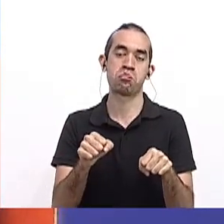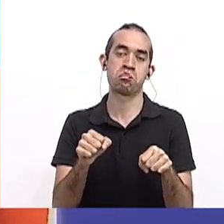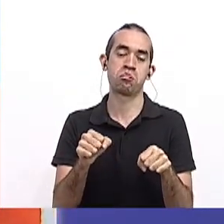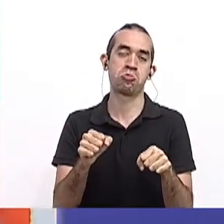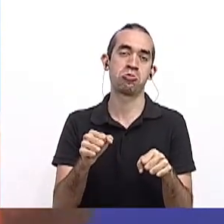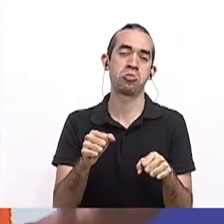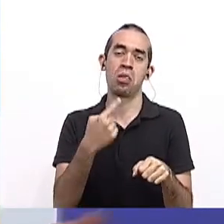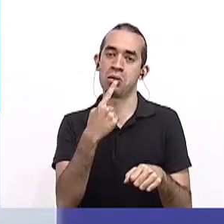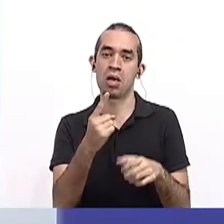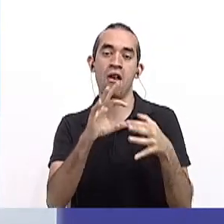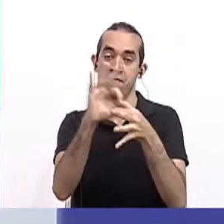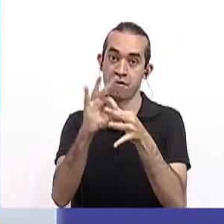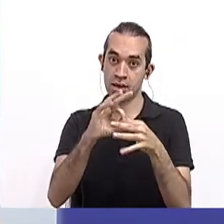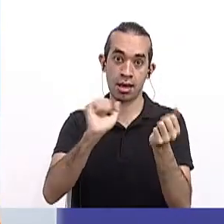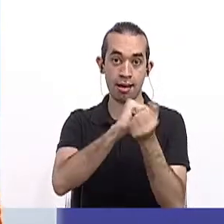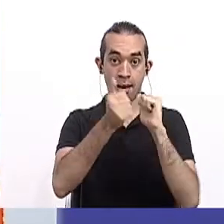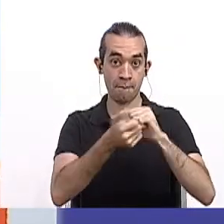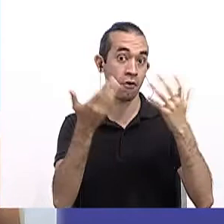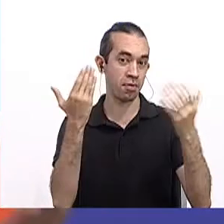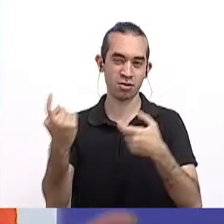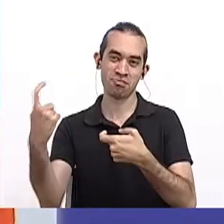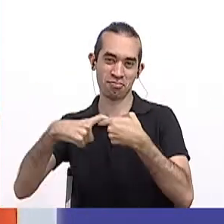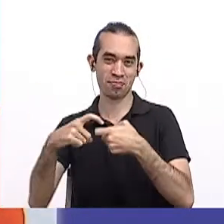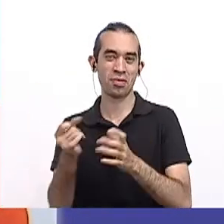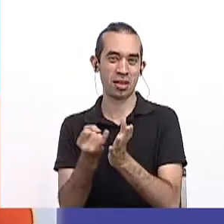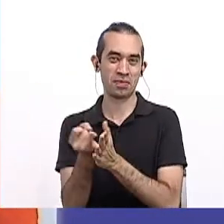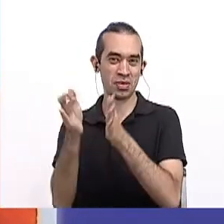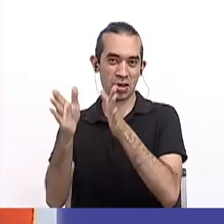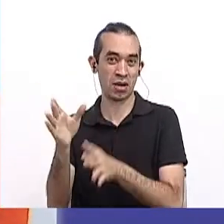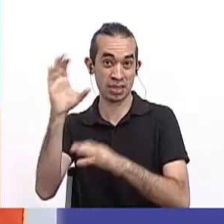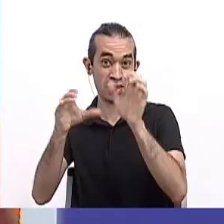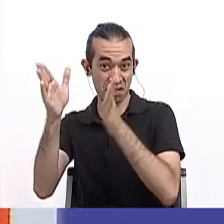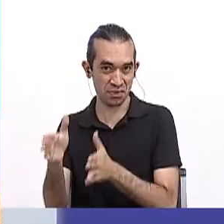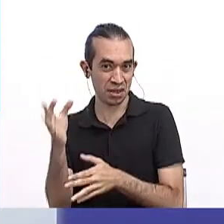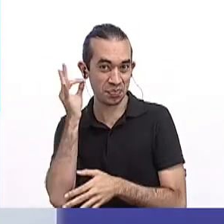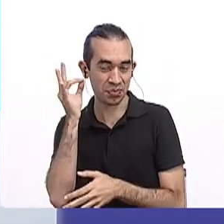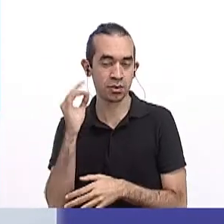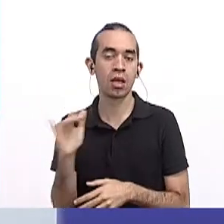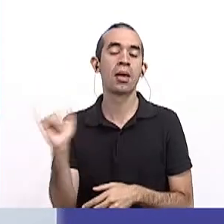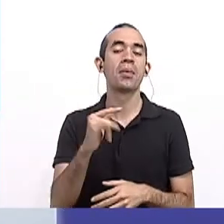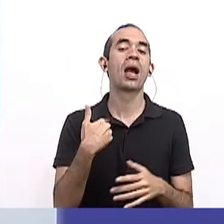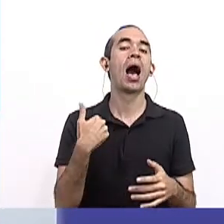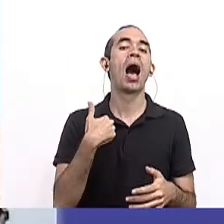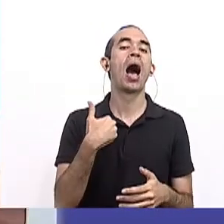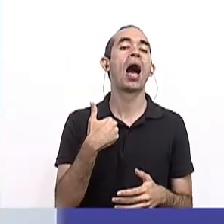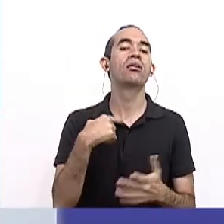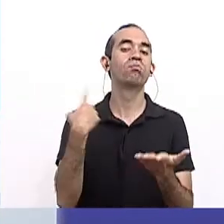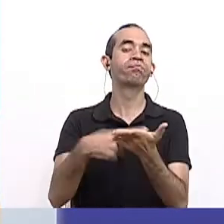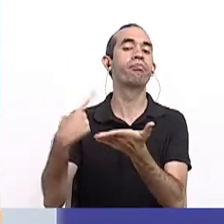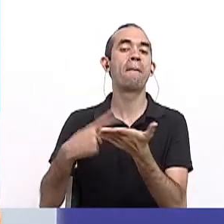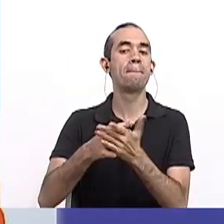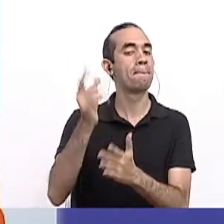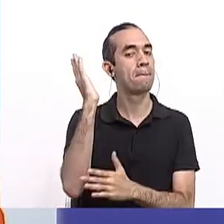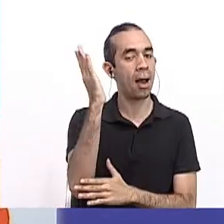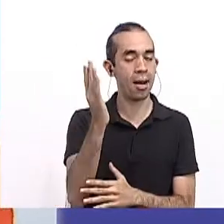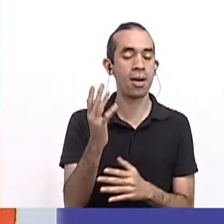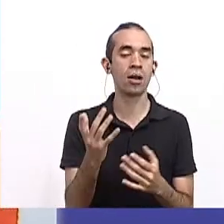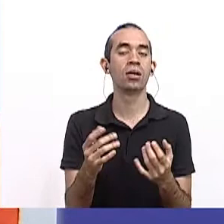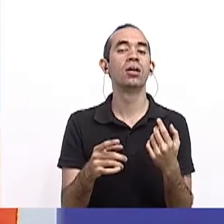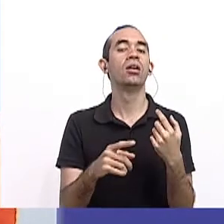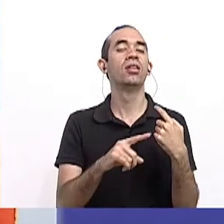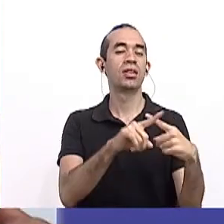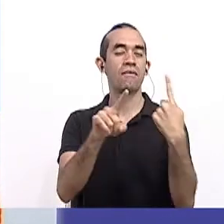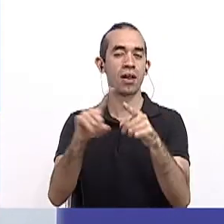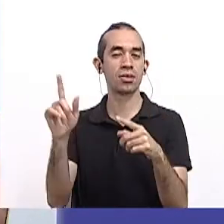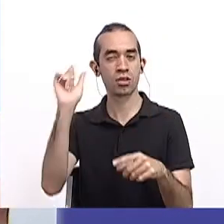de cambio climático a la que pertenece Mariela, también se encuentra el panel intergubernamental de cambio